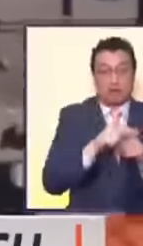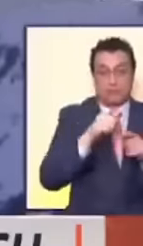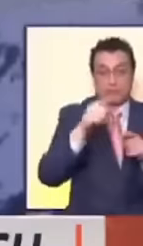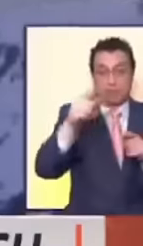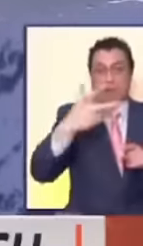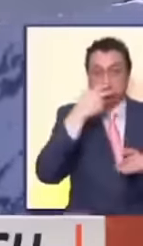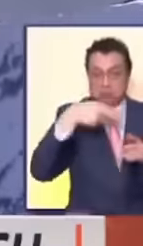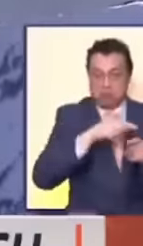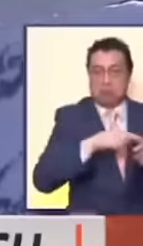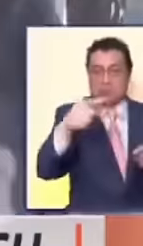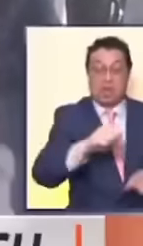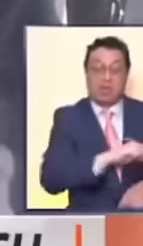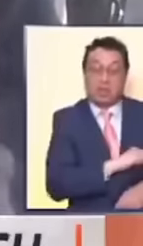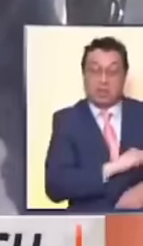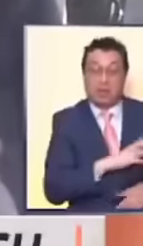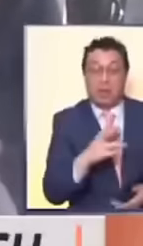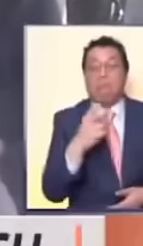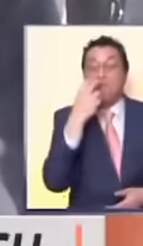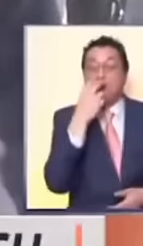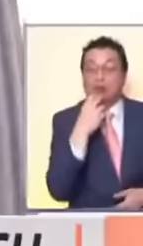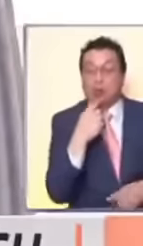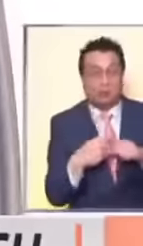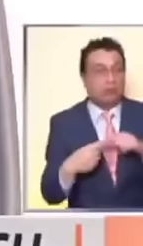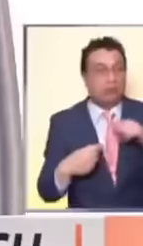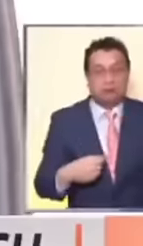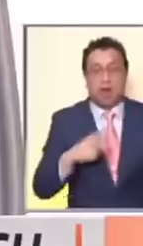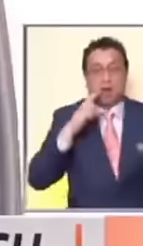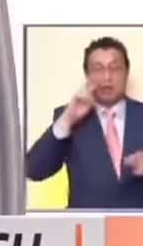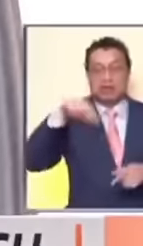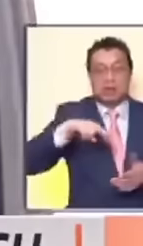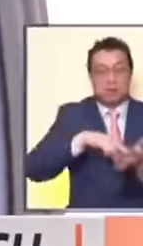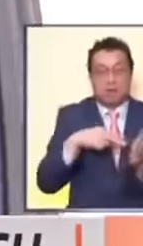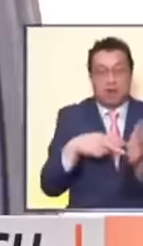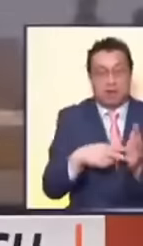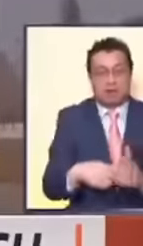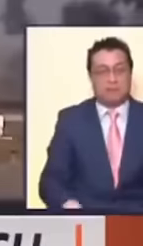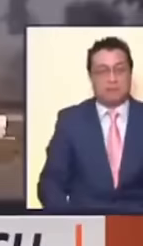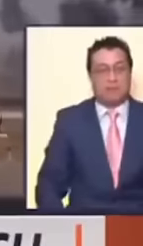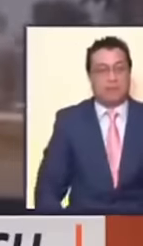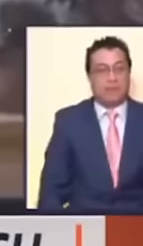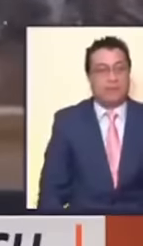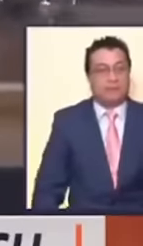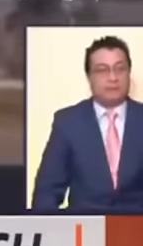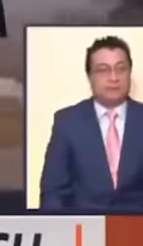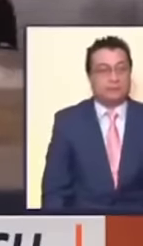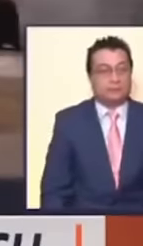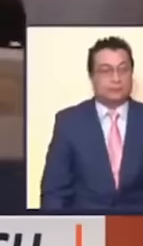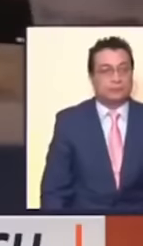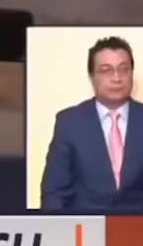puede hacer desde Santiago a Puerto Montt sin ningún problema. ¿Verdad? Está